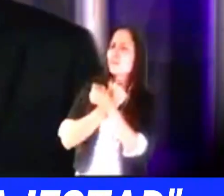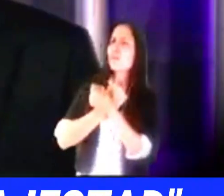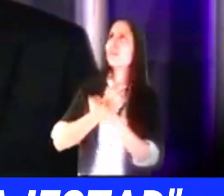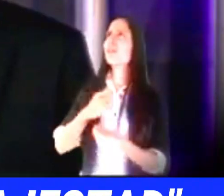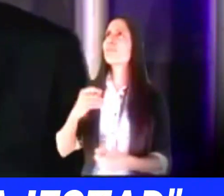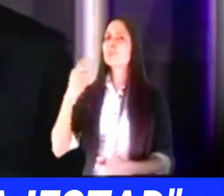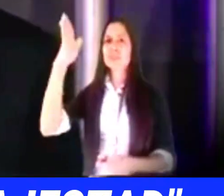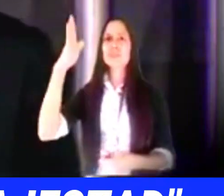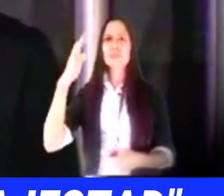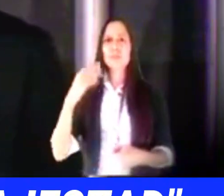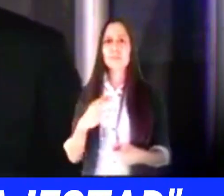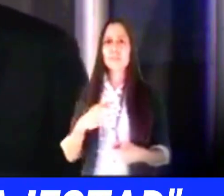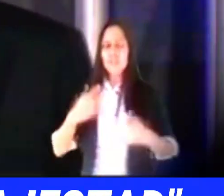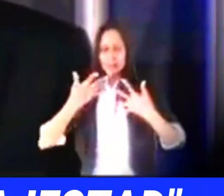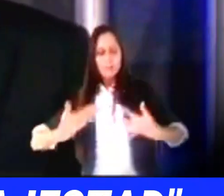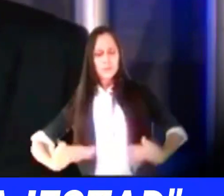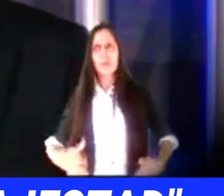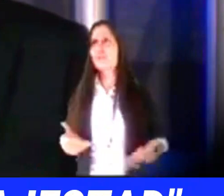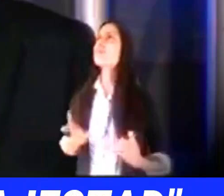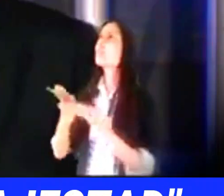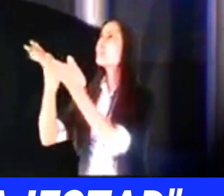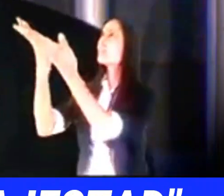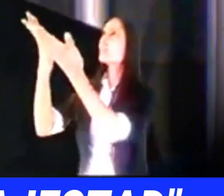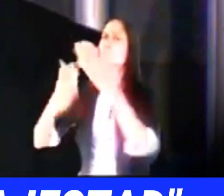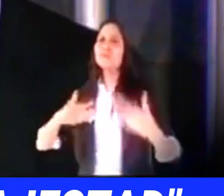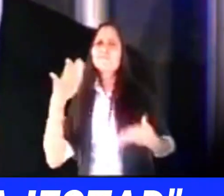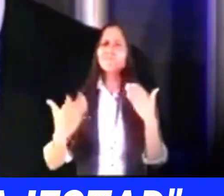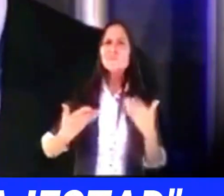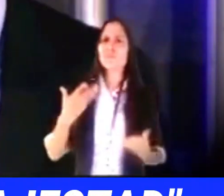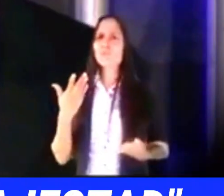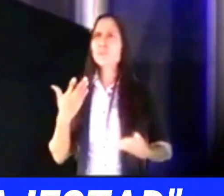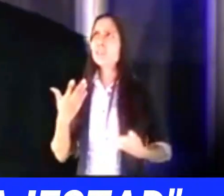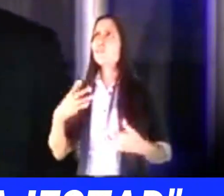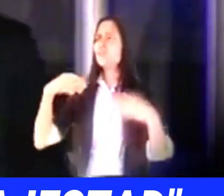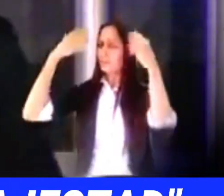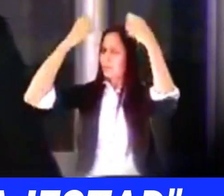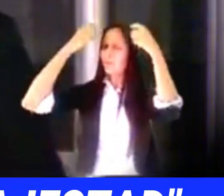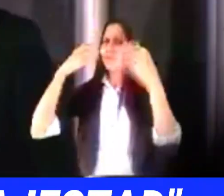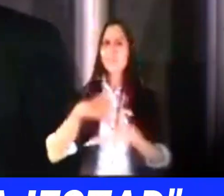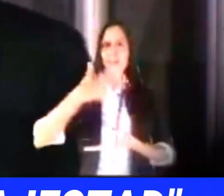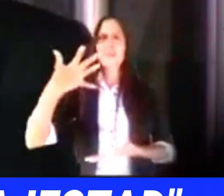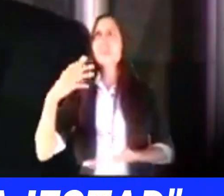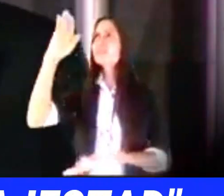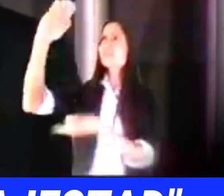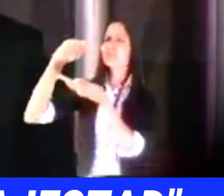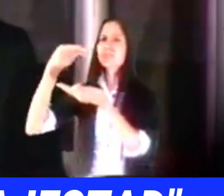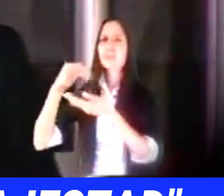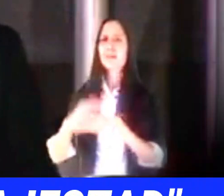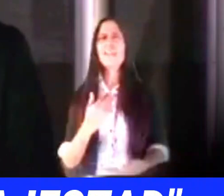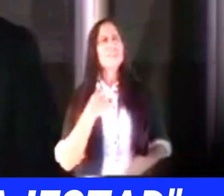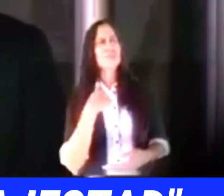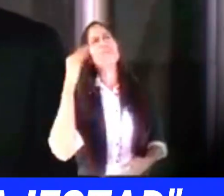somos y disfrutemos la corona. Yo pensaba hace unos días cómo vive la realeza,